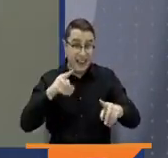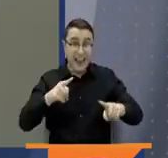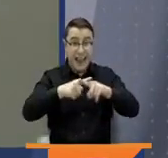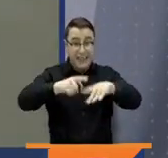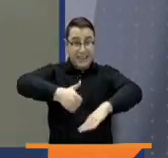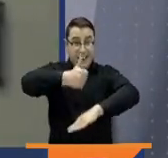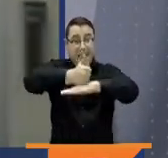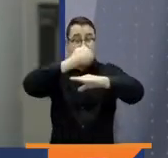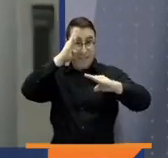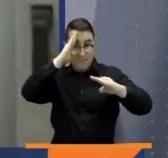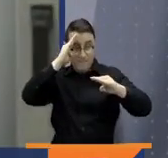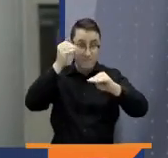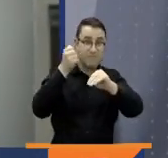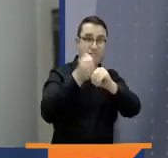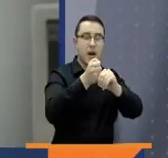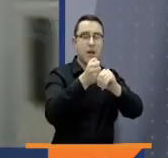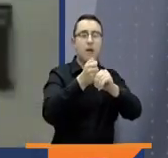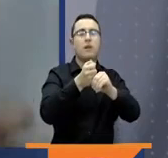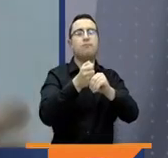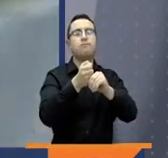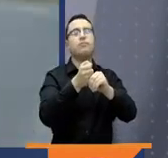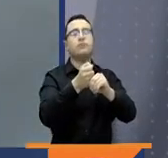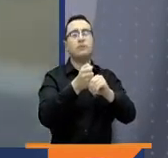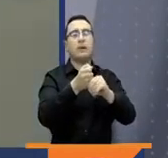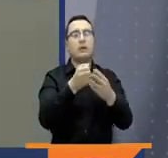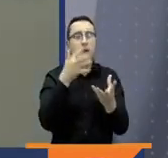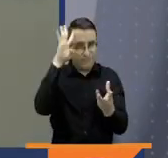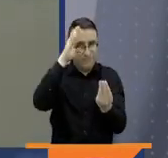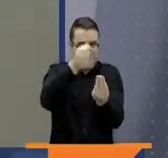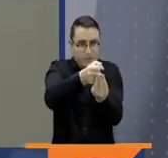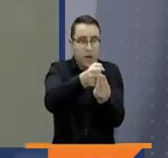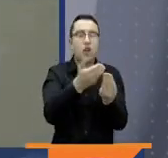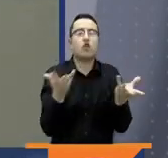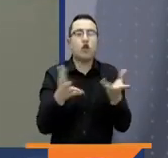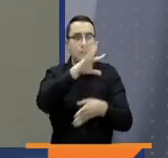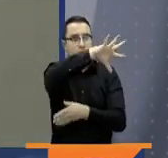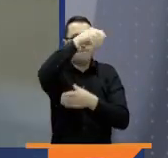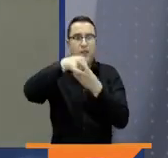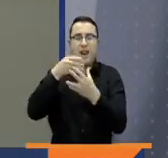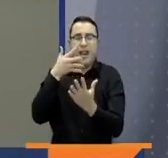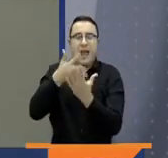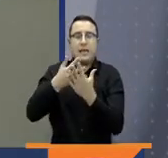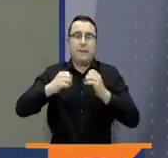deberá permanecer en la cárcel La Picota de Bogotá.